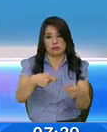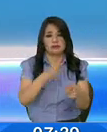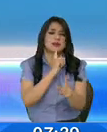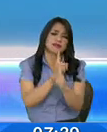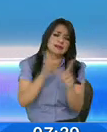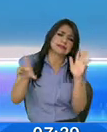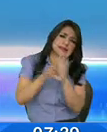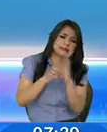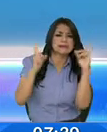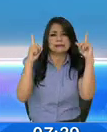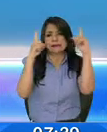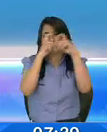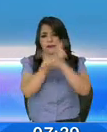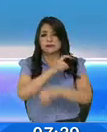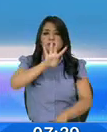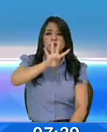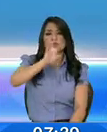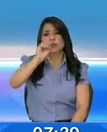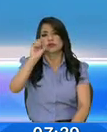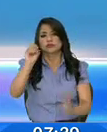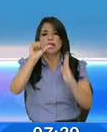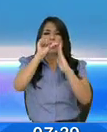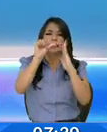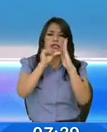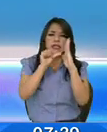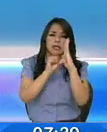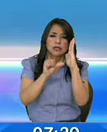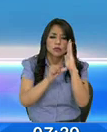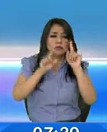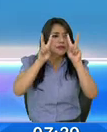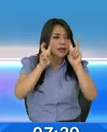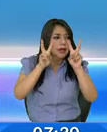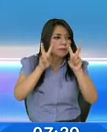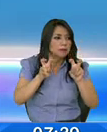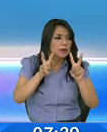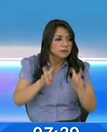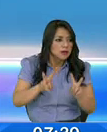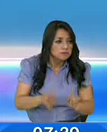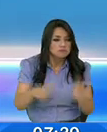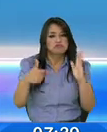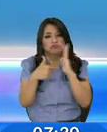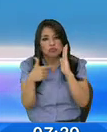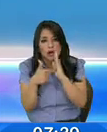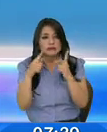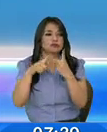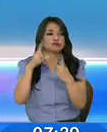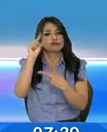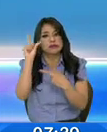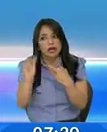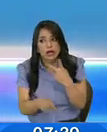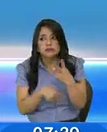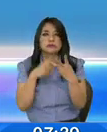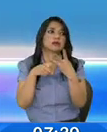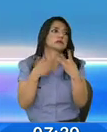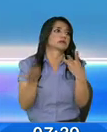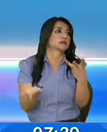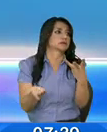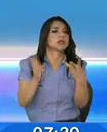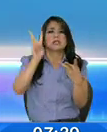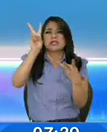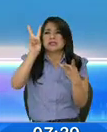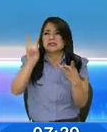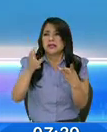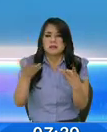con más de 400 artículos que topa diferentes temas temas tributarios temas monetarios temas